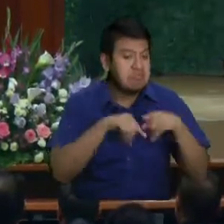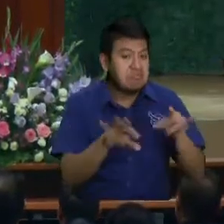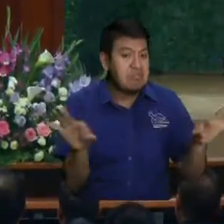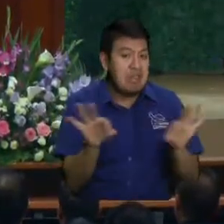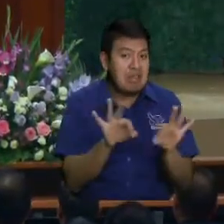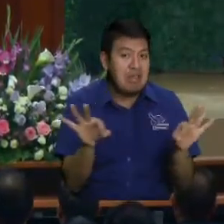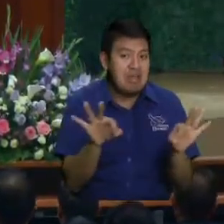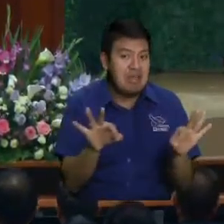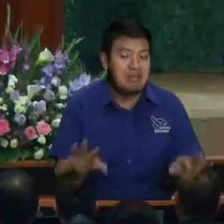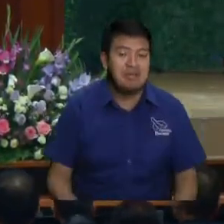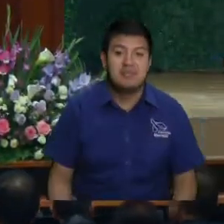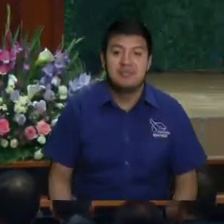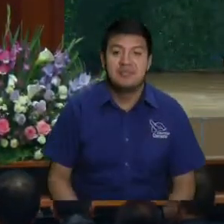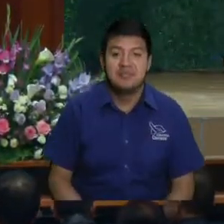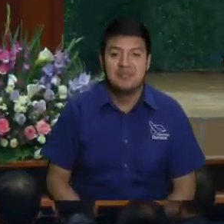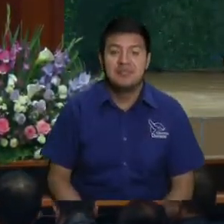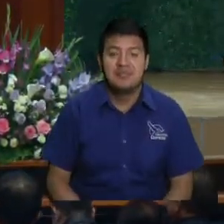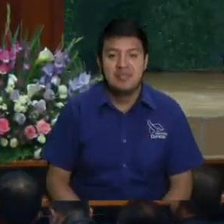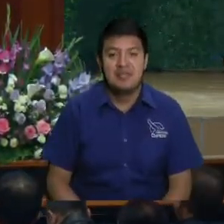nada.